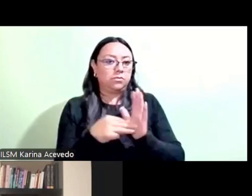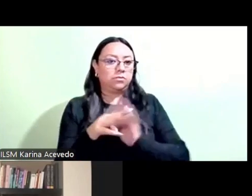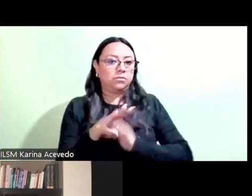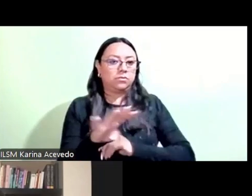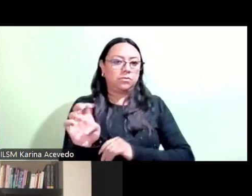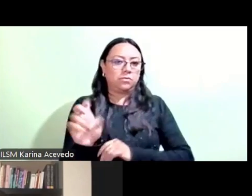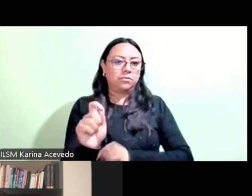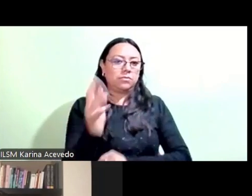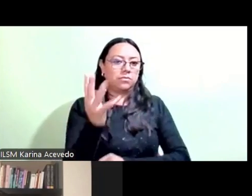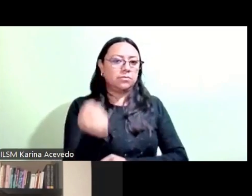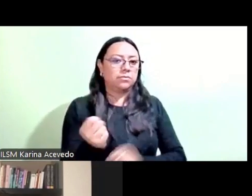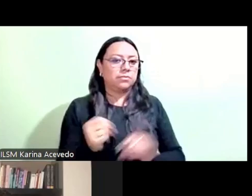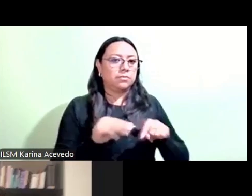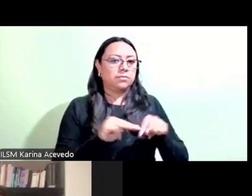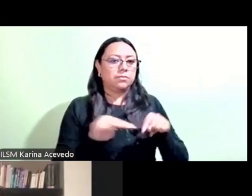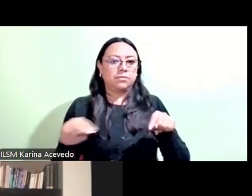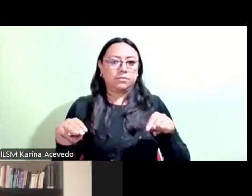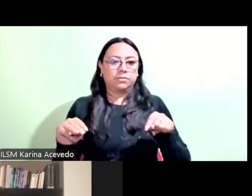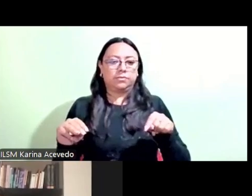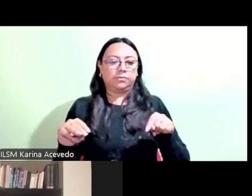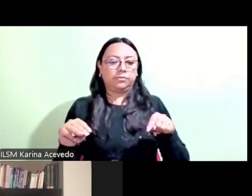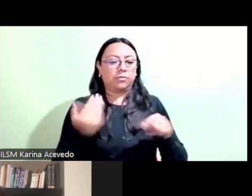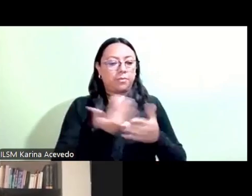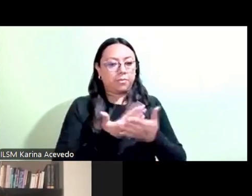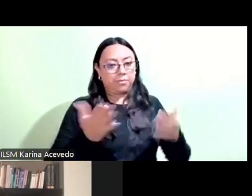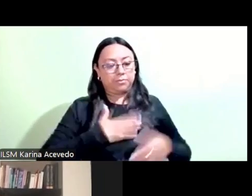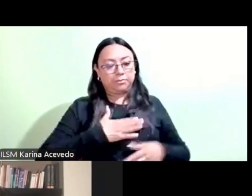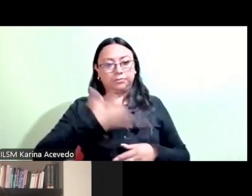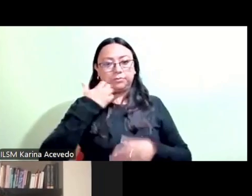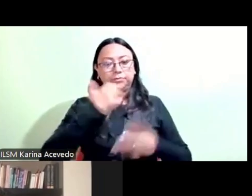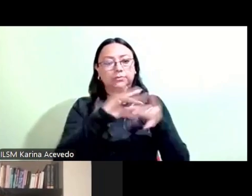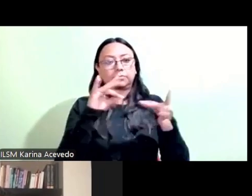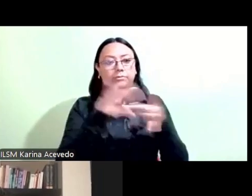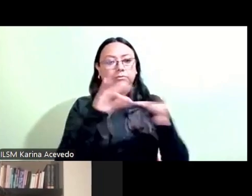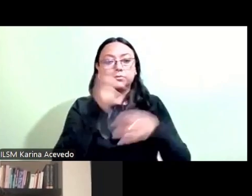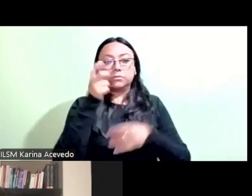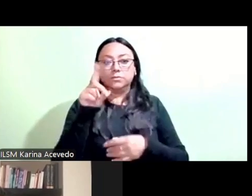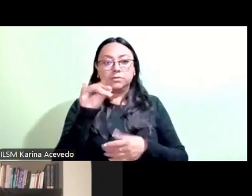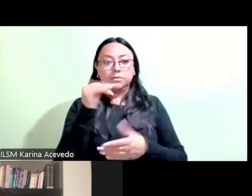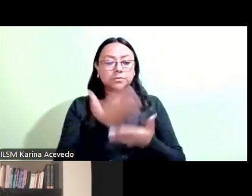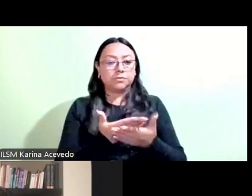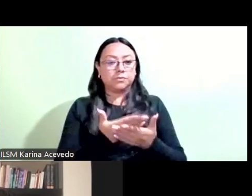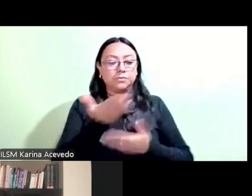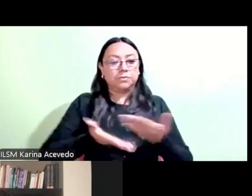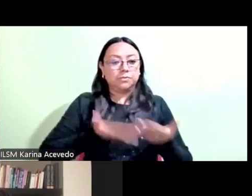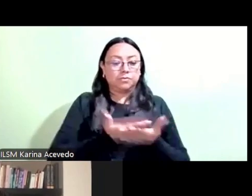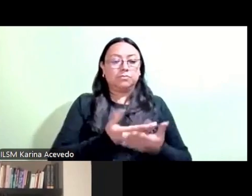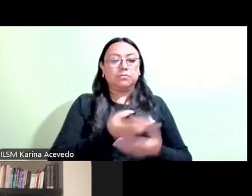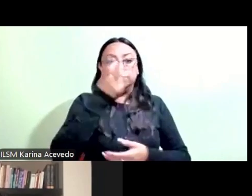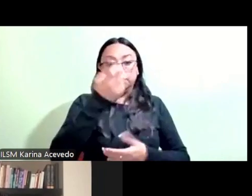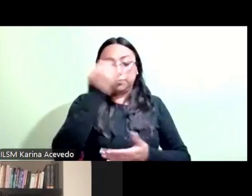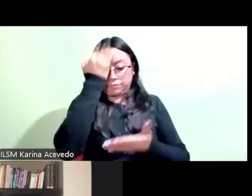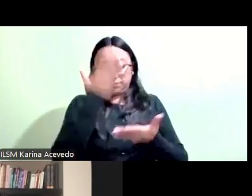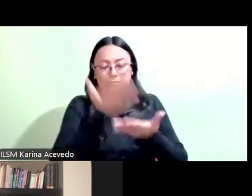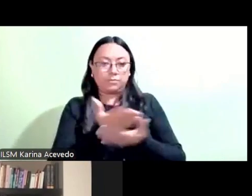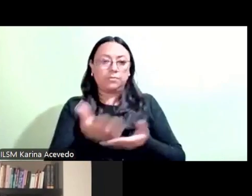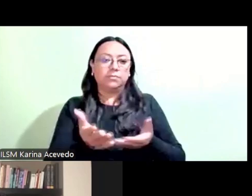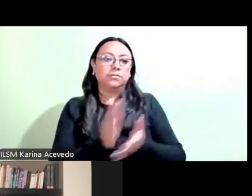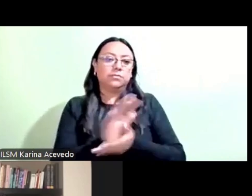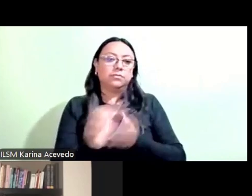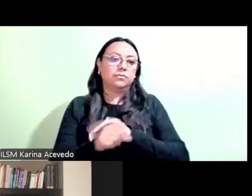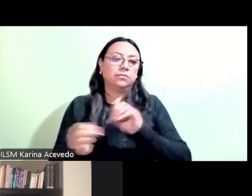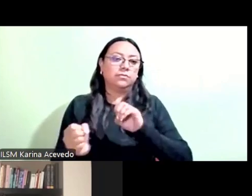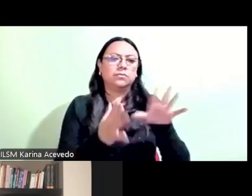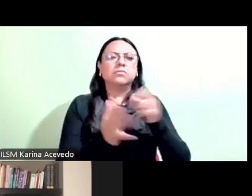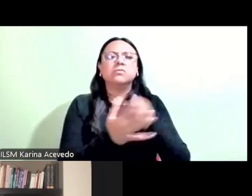78,429 metros. Me permito precisar que el dictamen puesto a su consideración propone el desechamiento de la iniciativa planteada en atención a lo